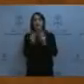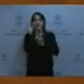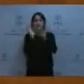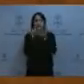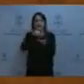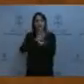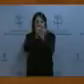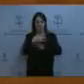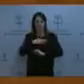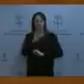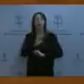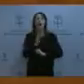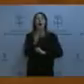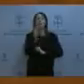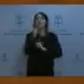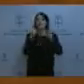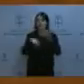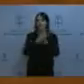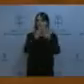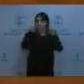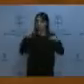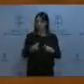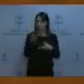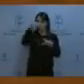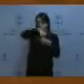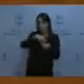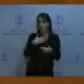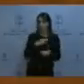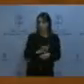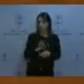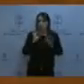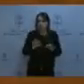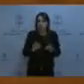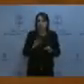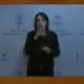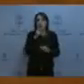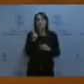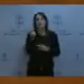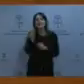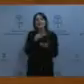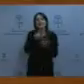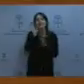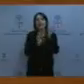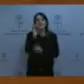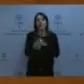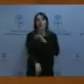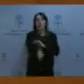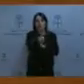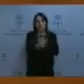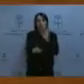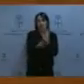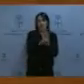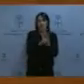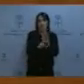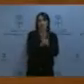ley de presupuestos. No es necesaria o no es necesario para simplificar las tarifas portuarias aprobar una ley